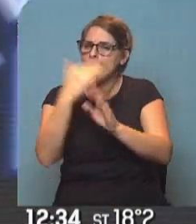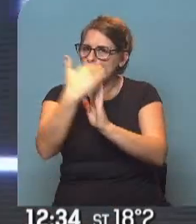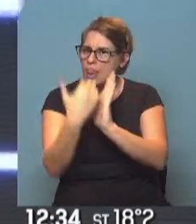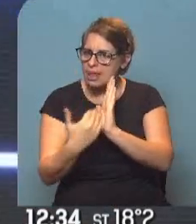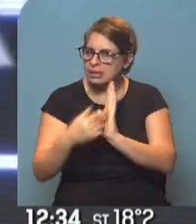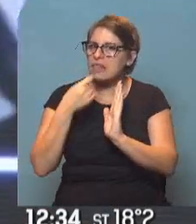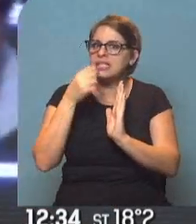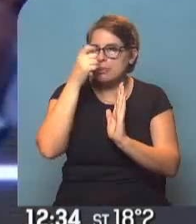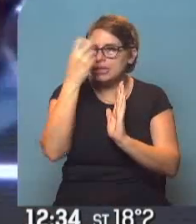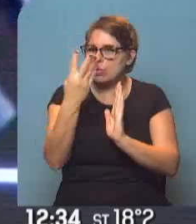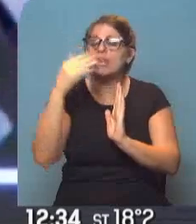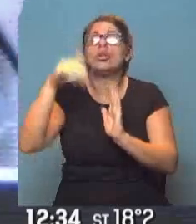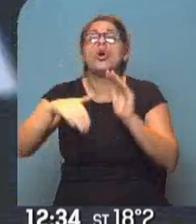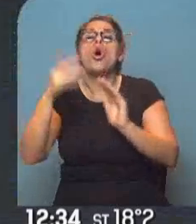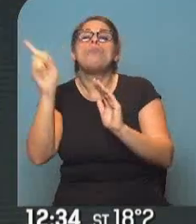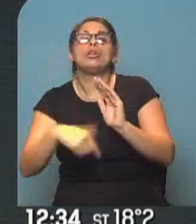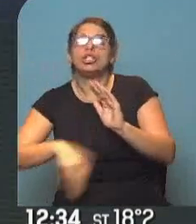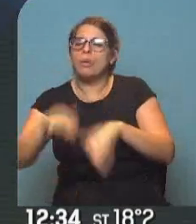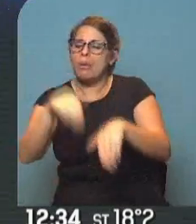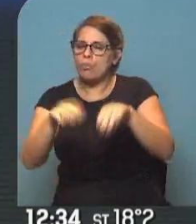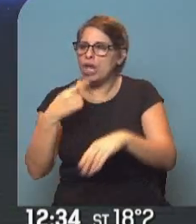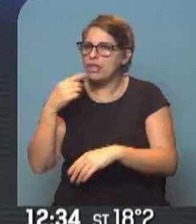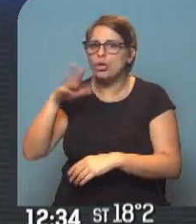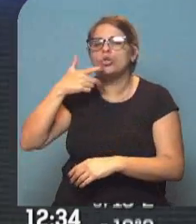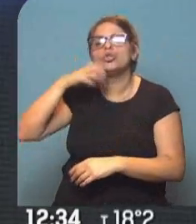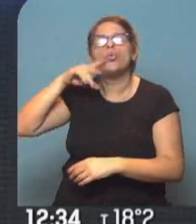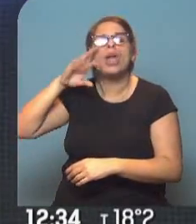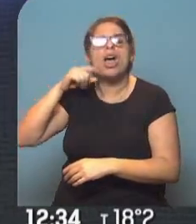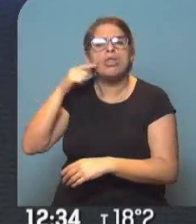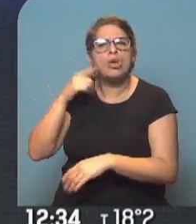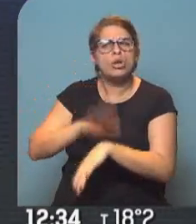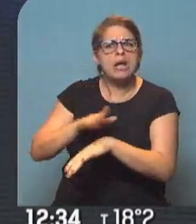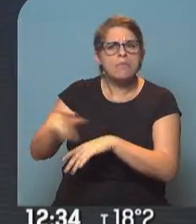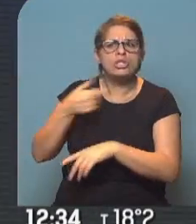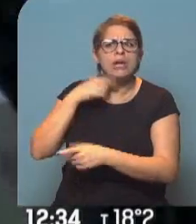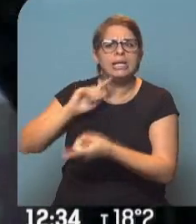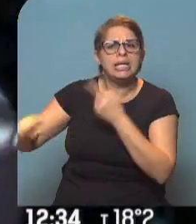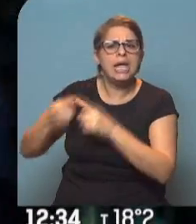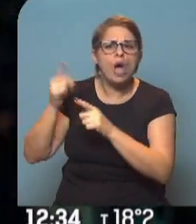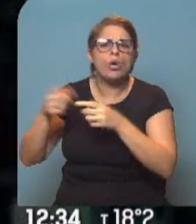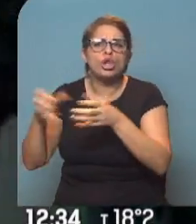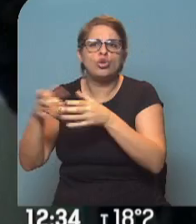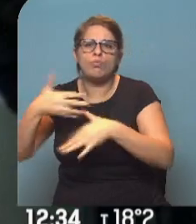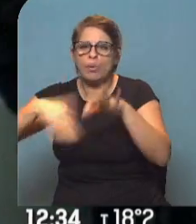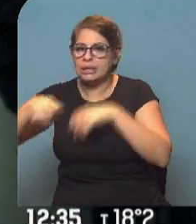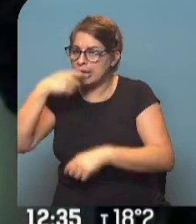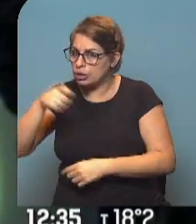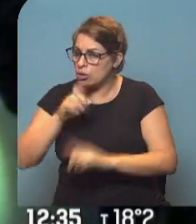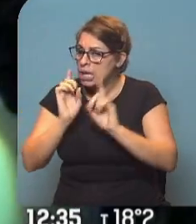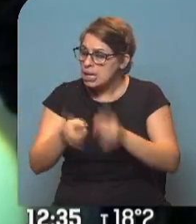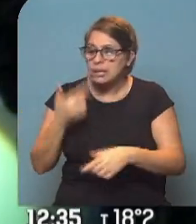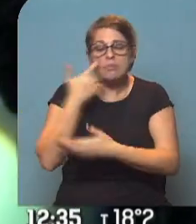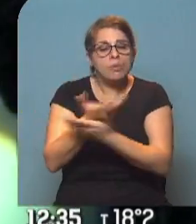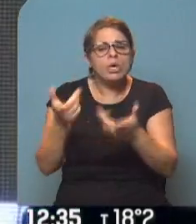del 24%, acusó a López Obrador de querer pactar con los sectores del narcotráfico, aunque también se